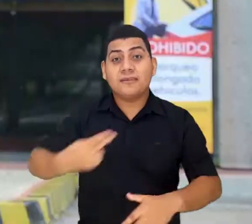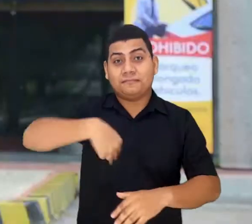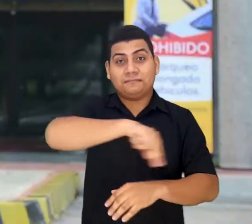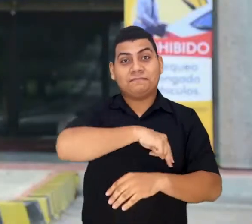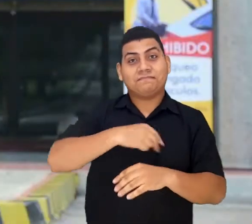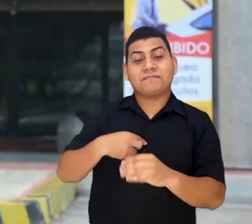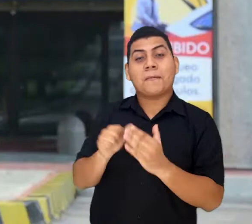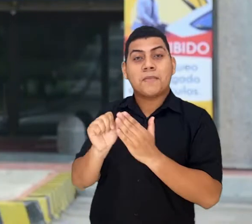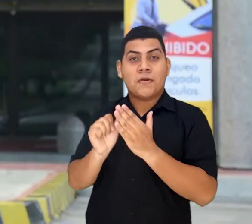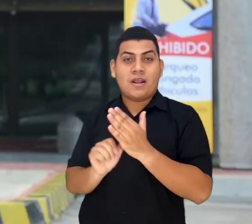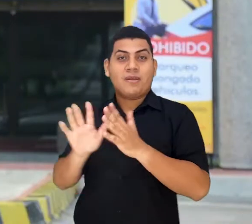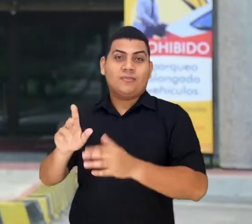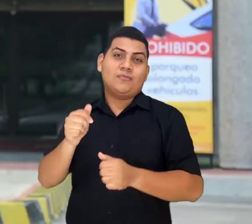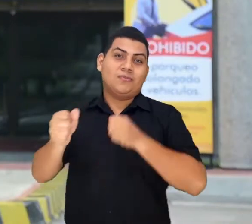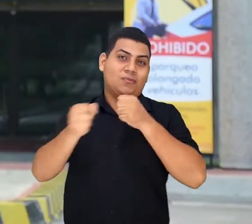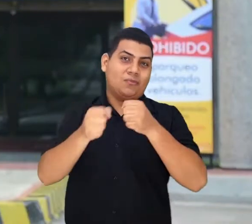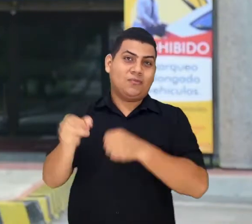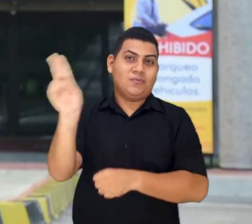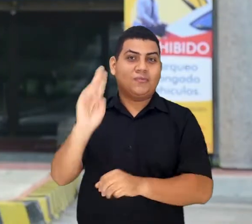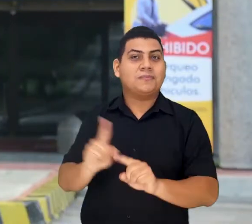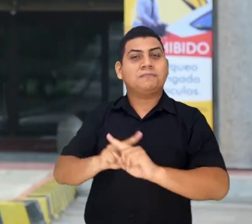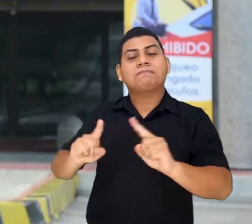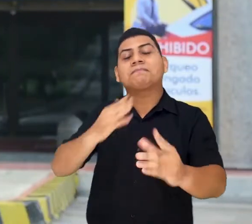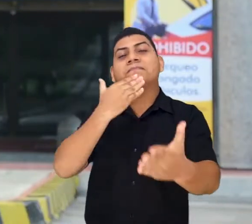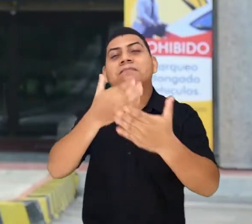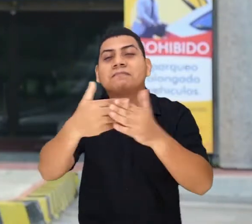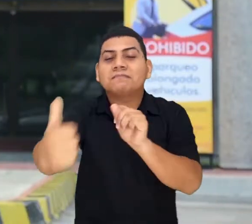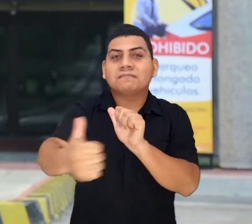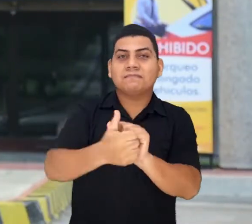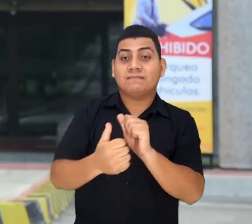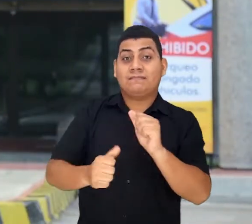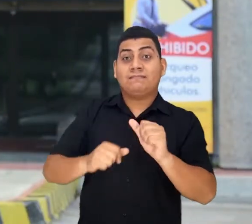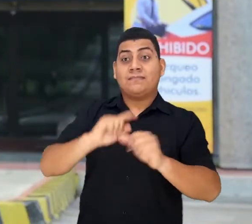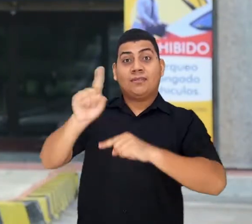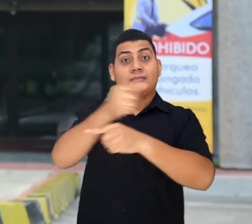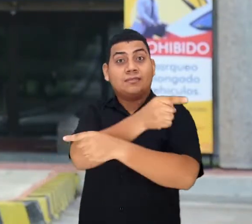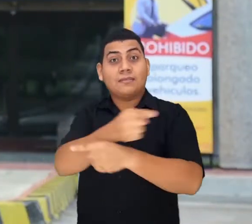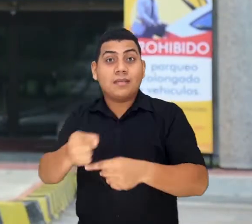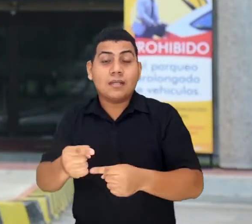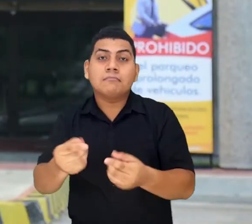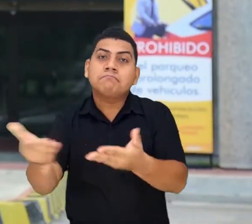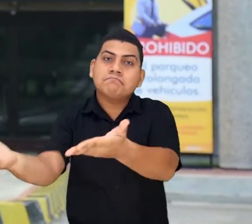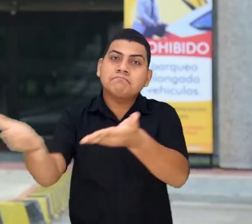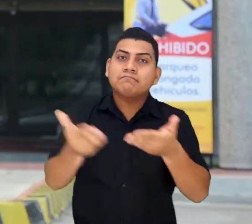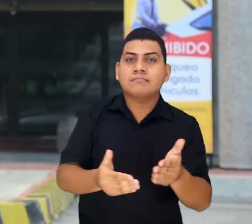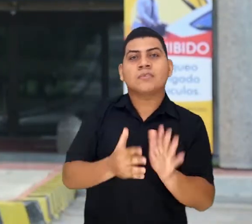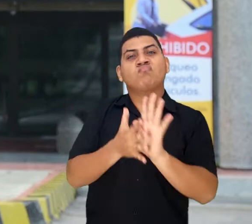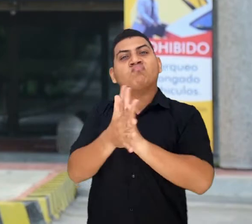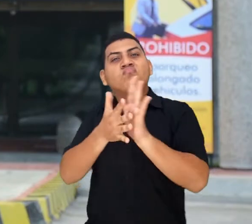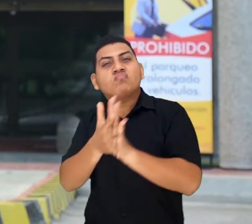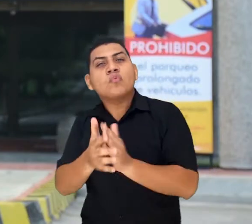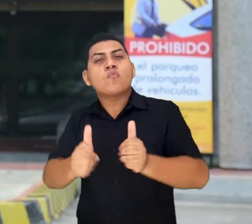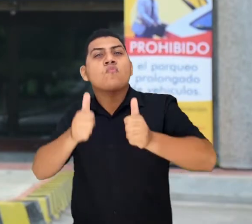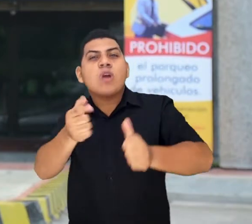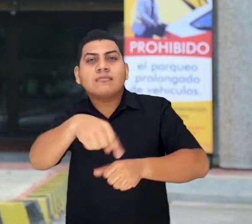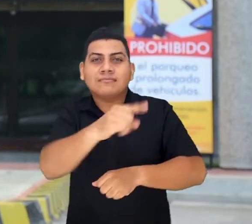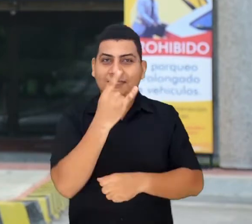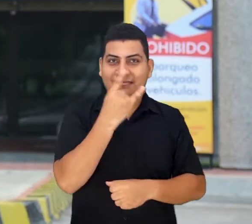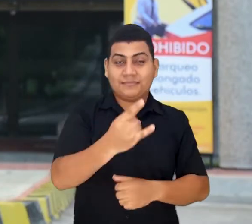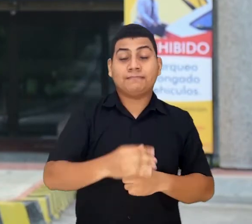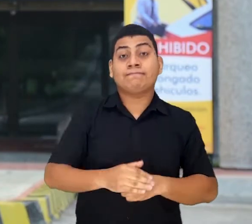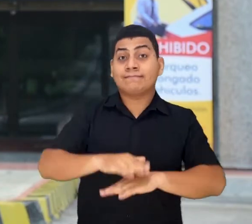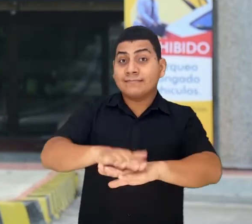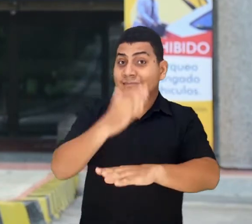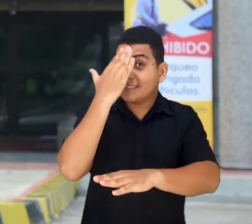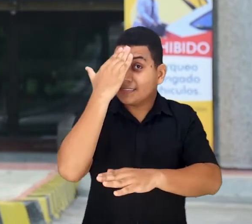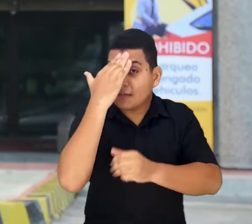Hemos llegado al final de nuestro programa Sucre Diferente. Gracias por acompañarnos. En nuestra próxima emisión traeremos nuevas noticias que